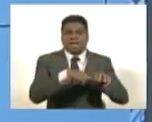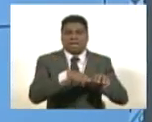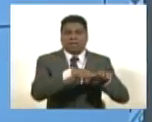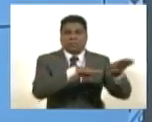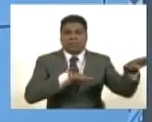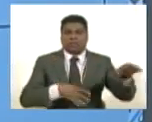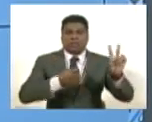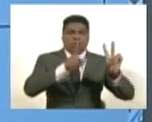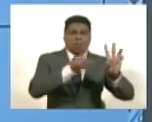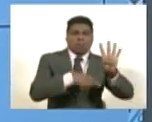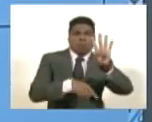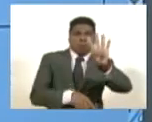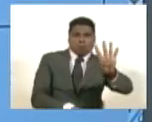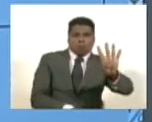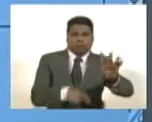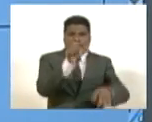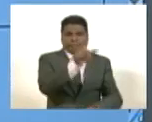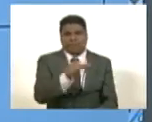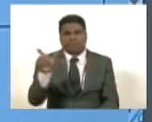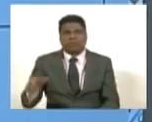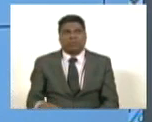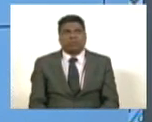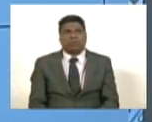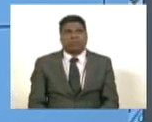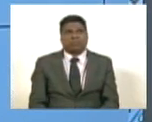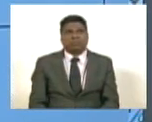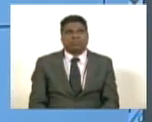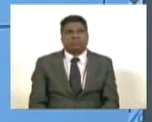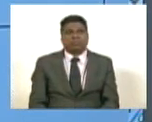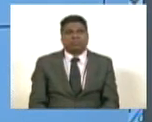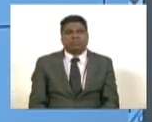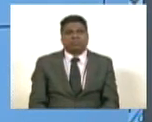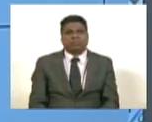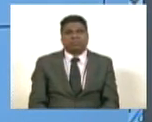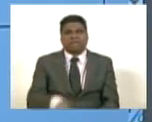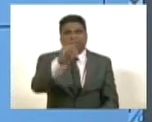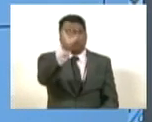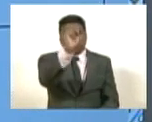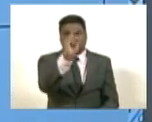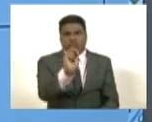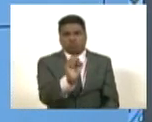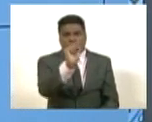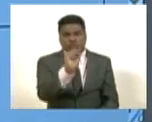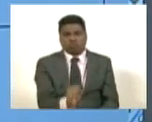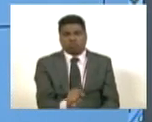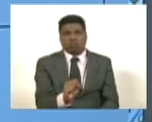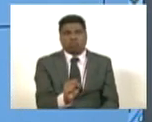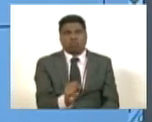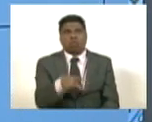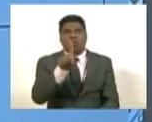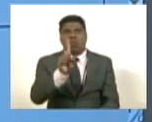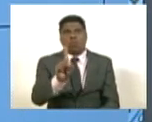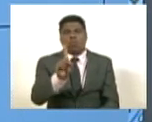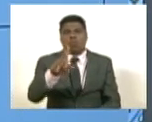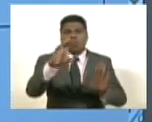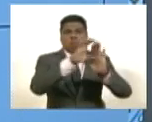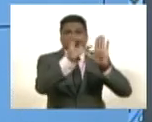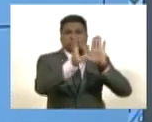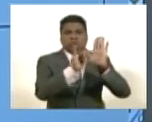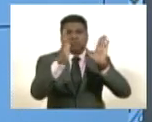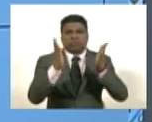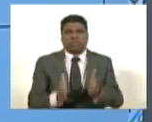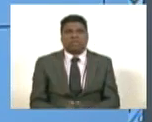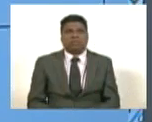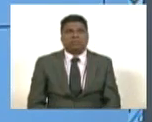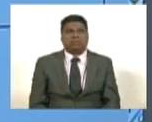4 constituyentes, en el caso Sur, los estados Amazonas y Apure, un constituyente, y en el caso de Oriente, los